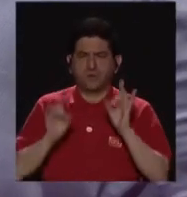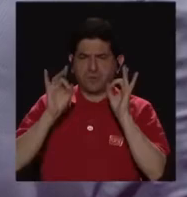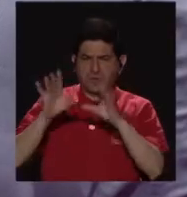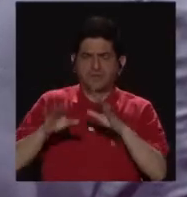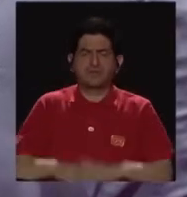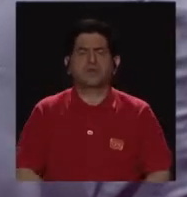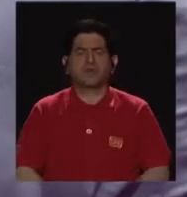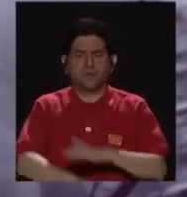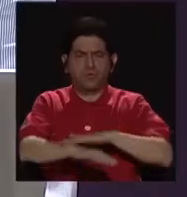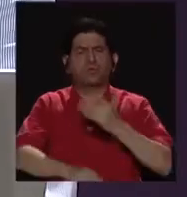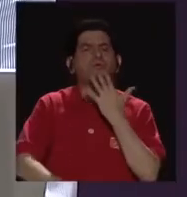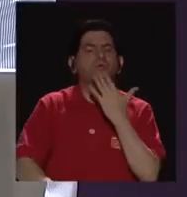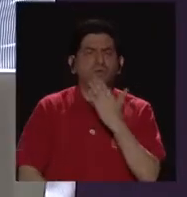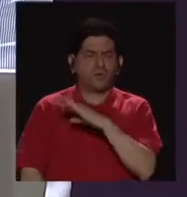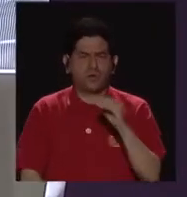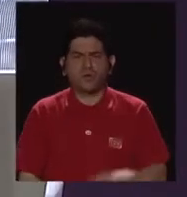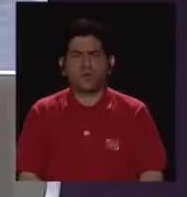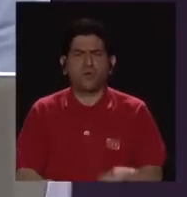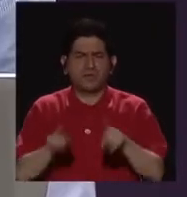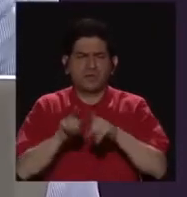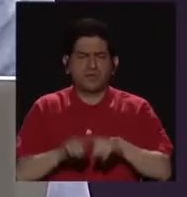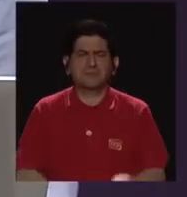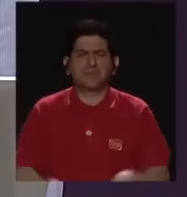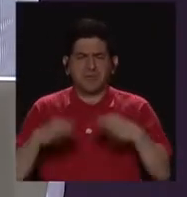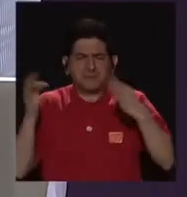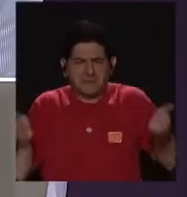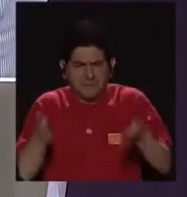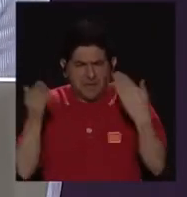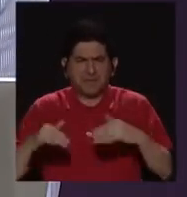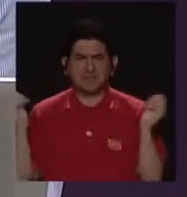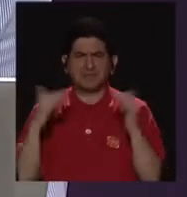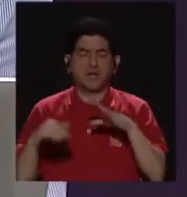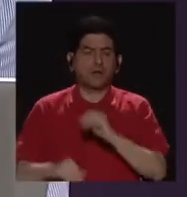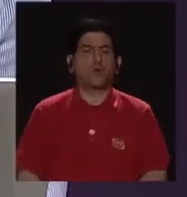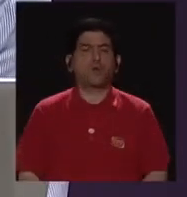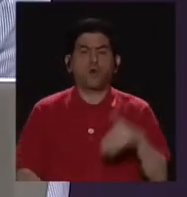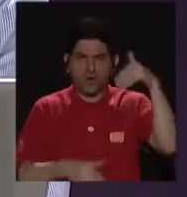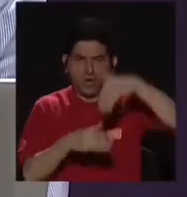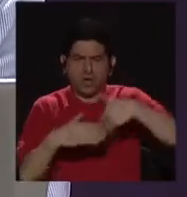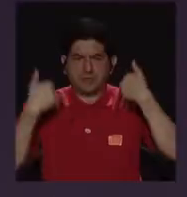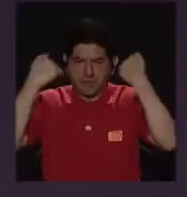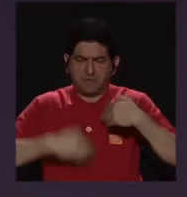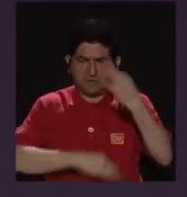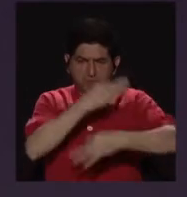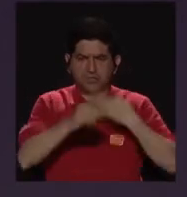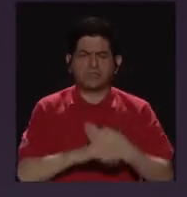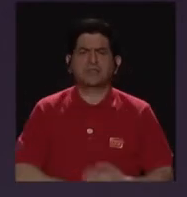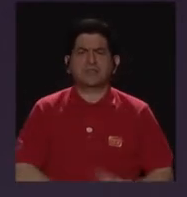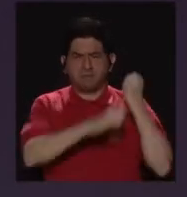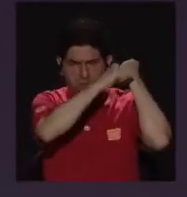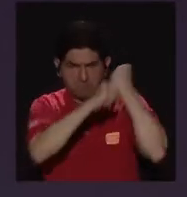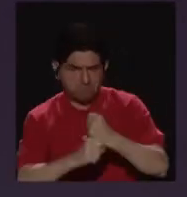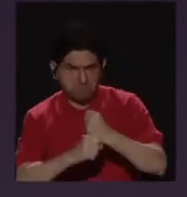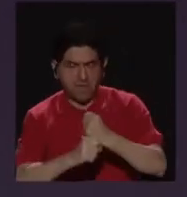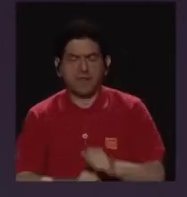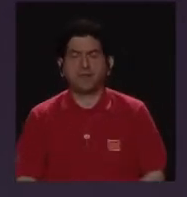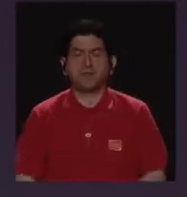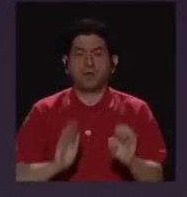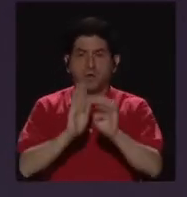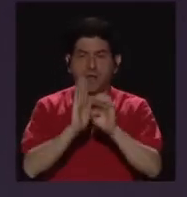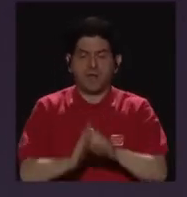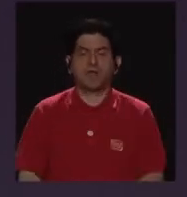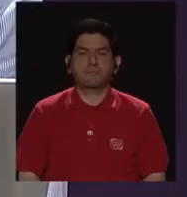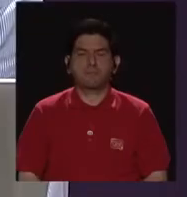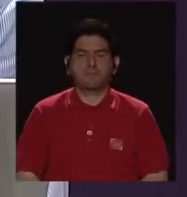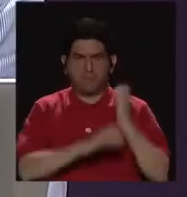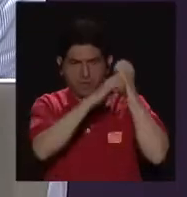para hacer apología de la guerra o legitimar intervenciones humanitarias de corte imperialista como las invasiones de